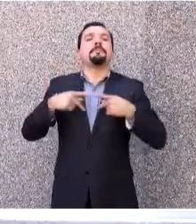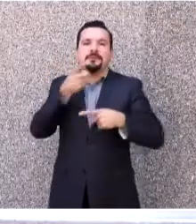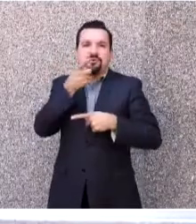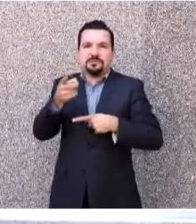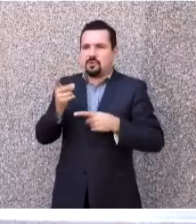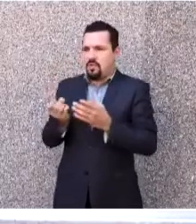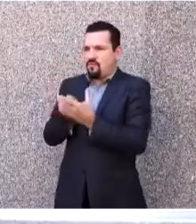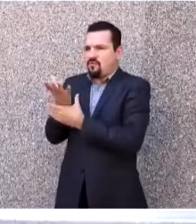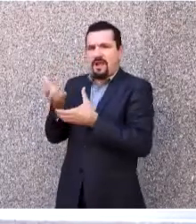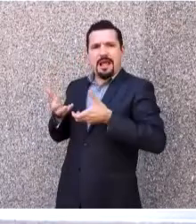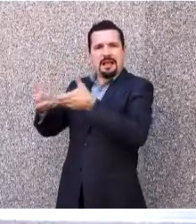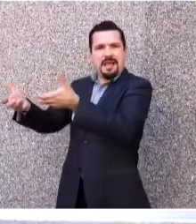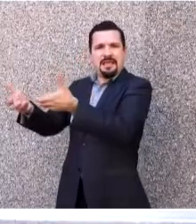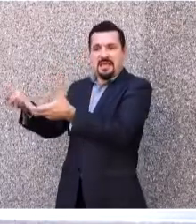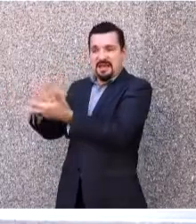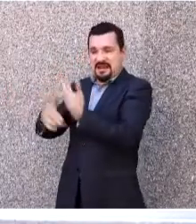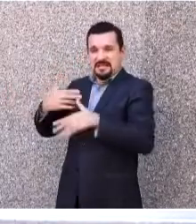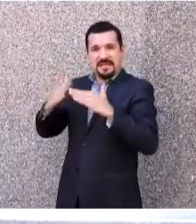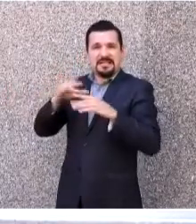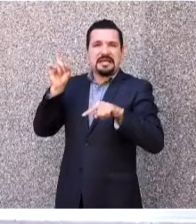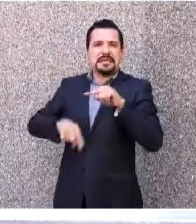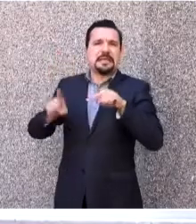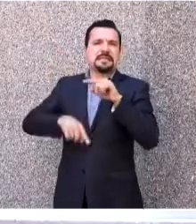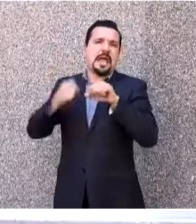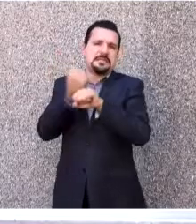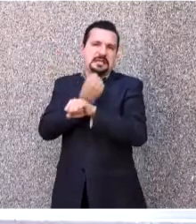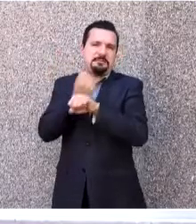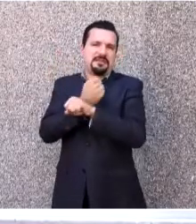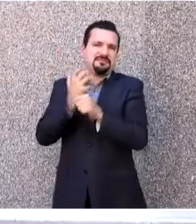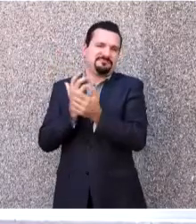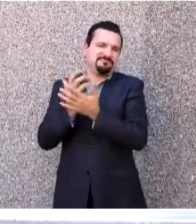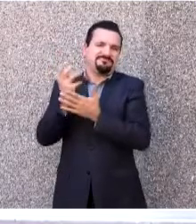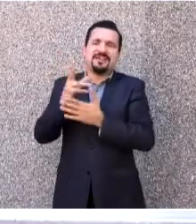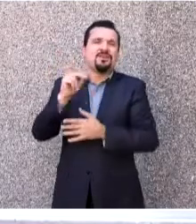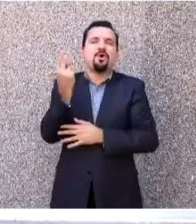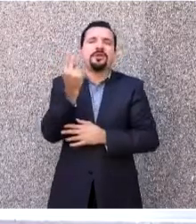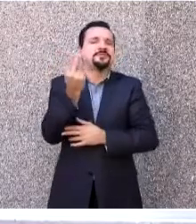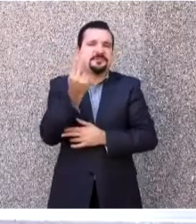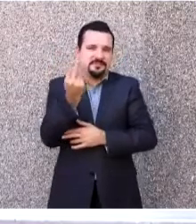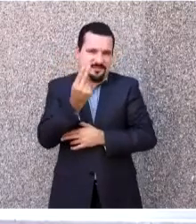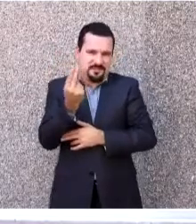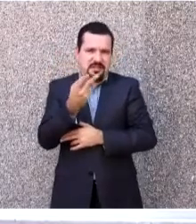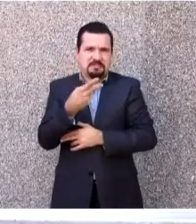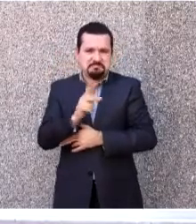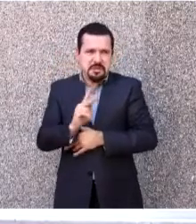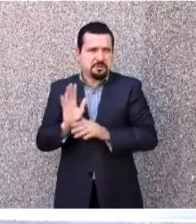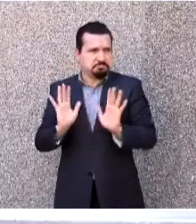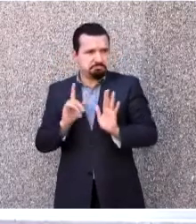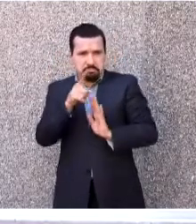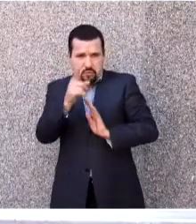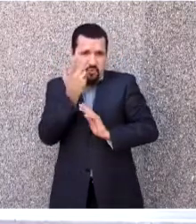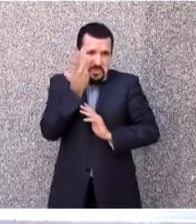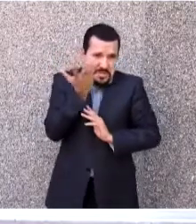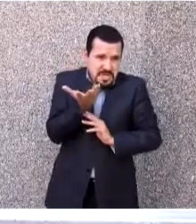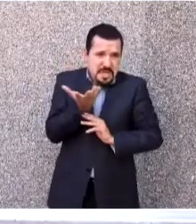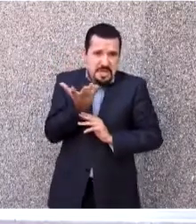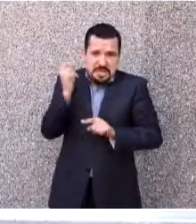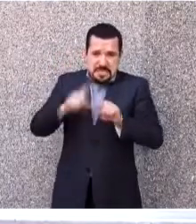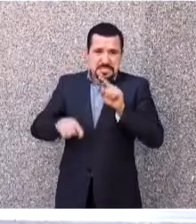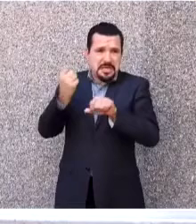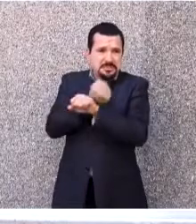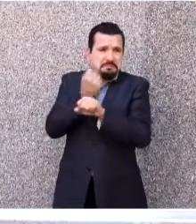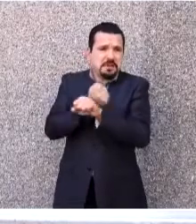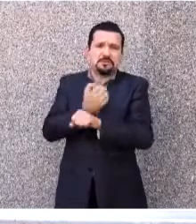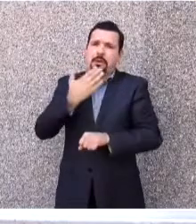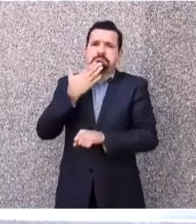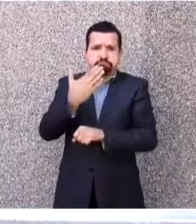de la calle se quitan los zapatos. No sería necesario, pero tampoco es una medida que sobre. ¿Me estoy explicando? O